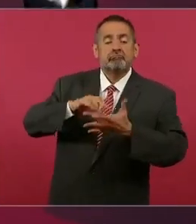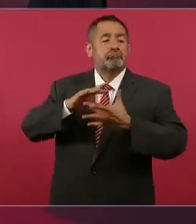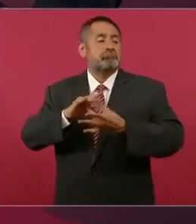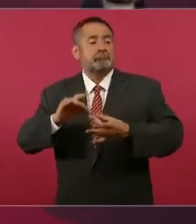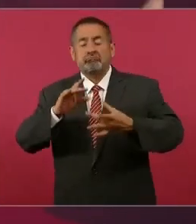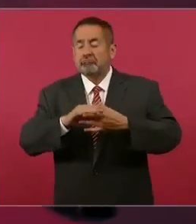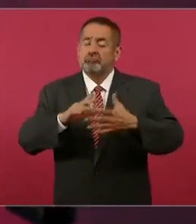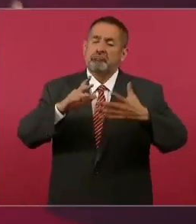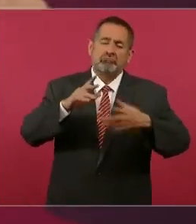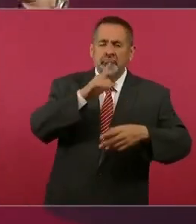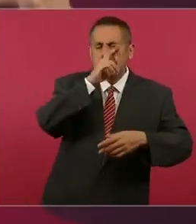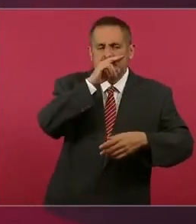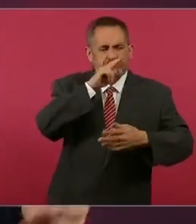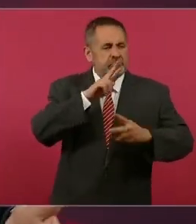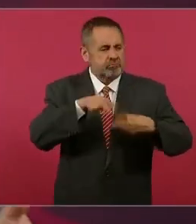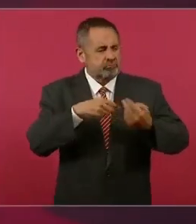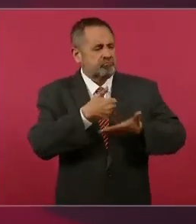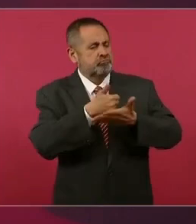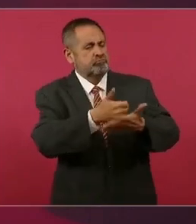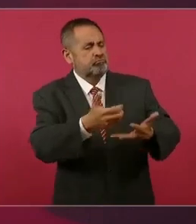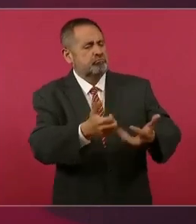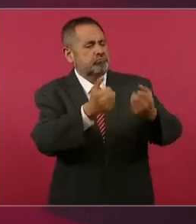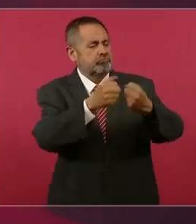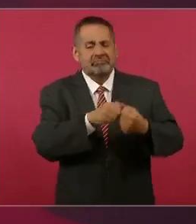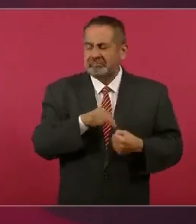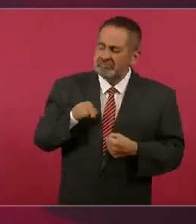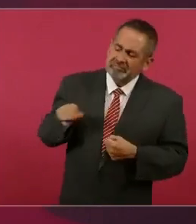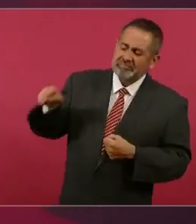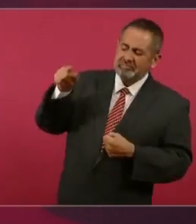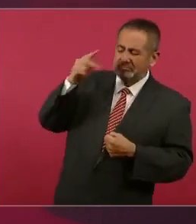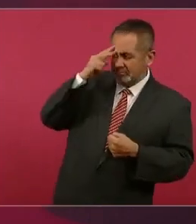como los que